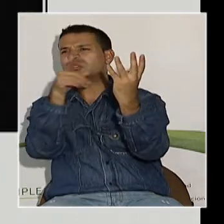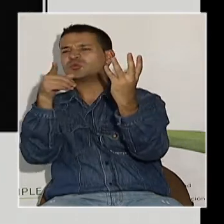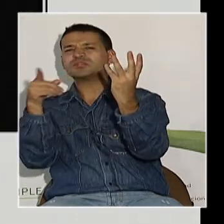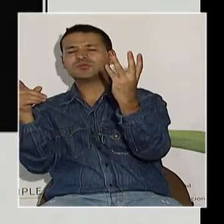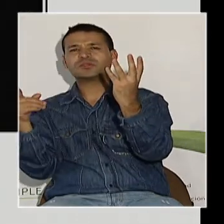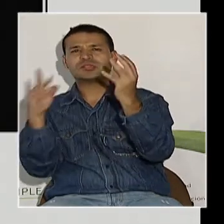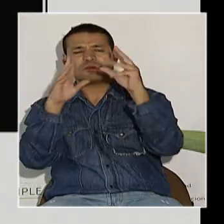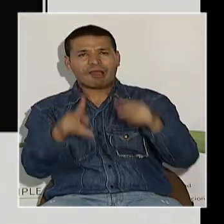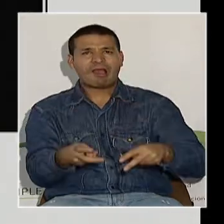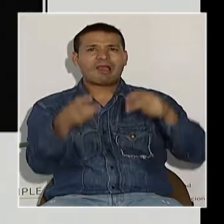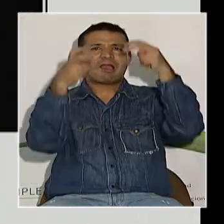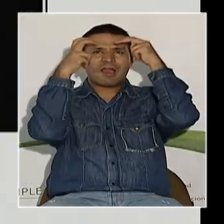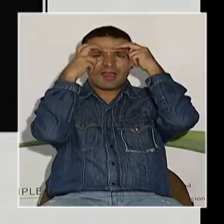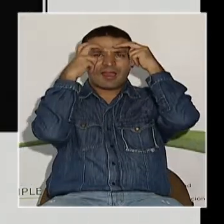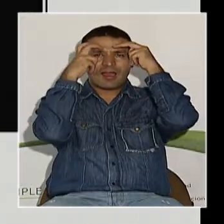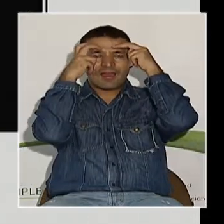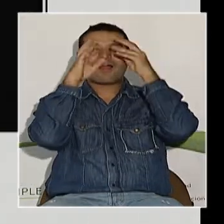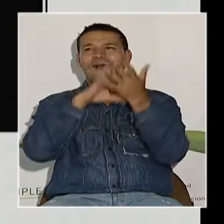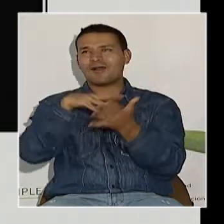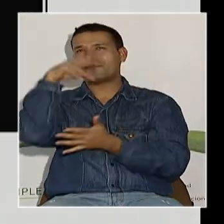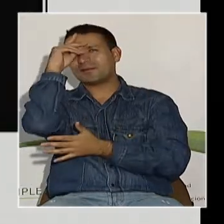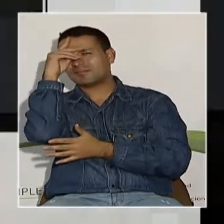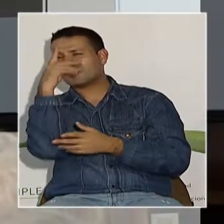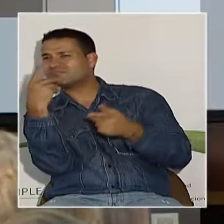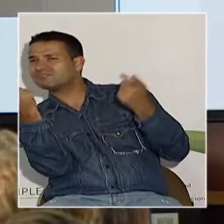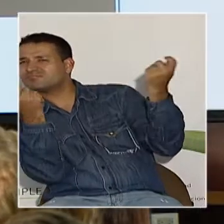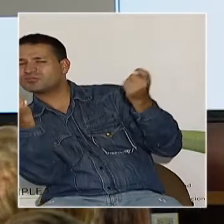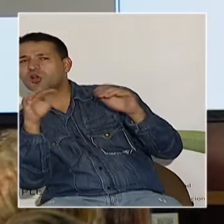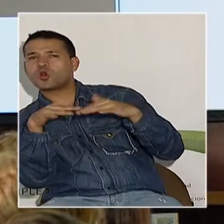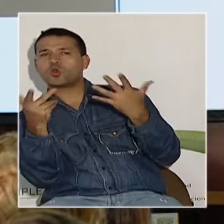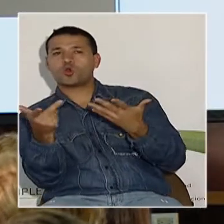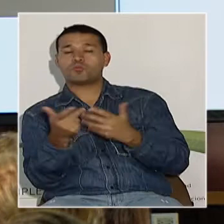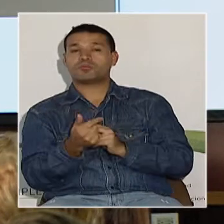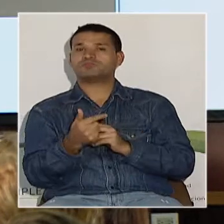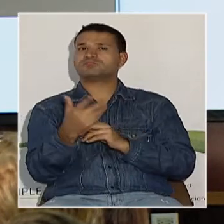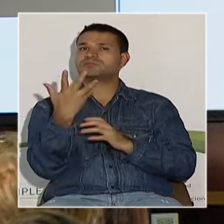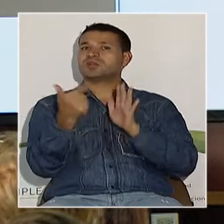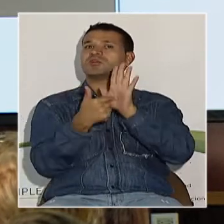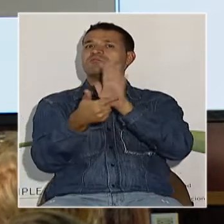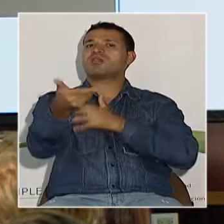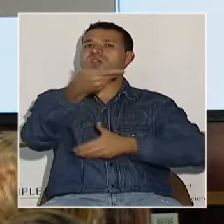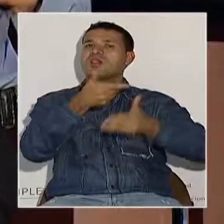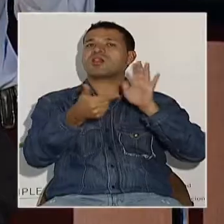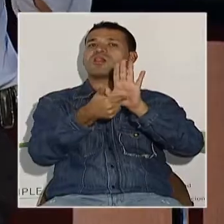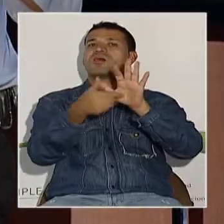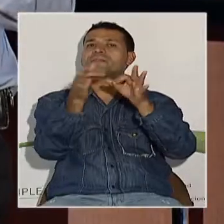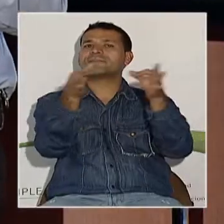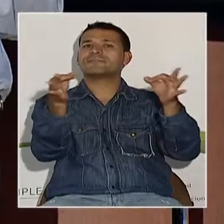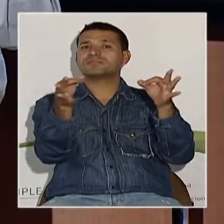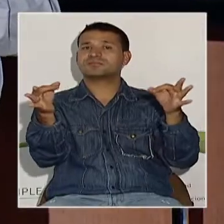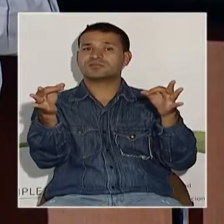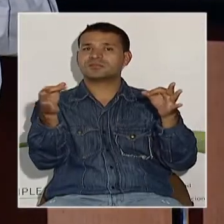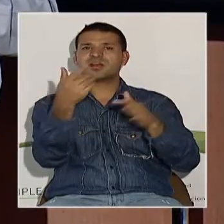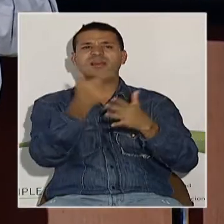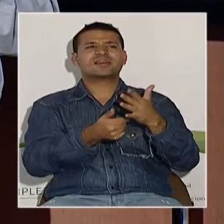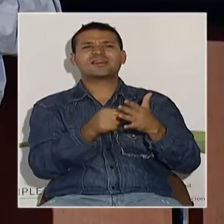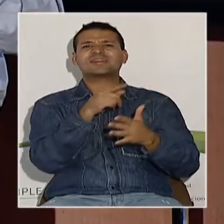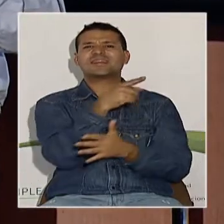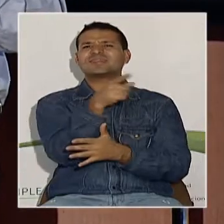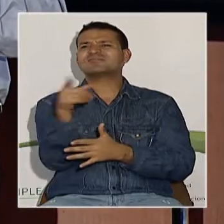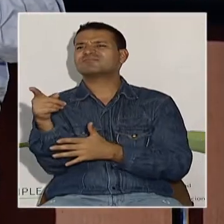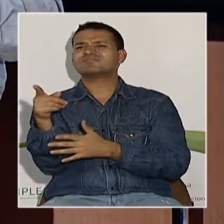instruirse también ante los vestigios de lo que ha sido. Traigo esta frase porque no se trata de saber qué es lo último que hay en